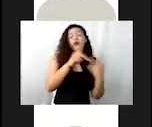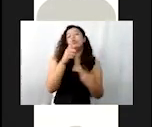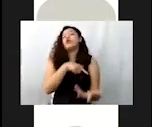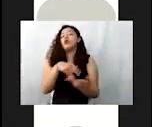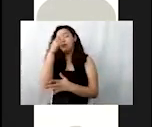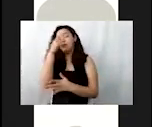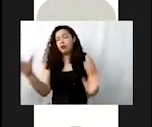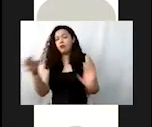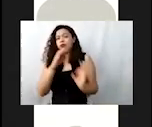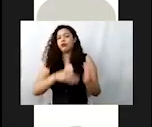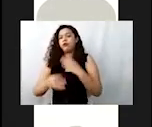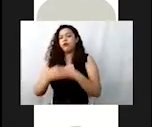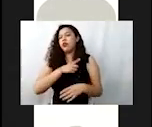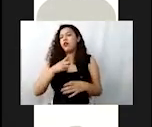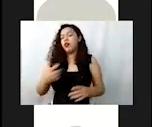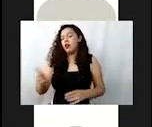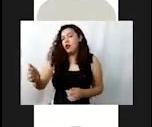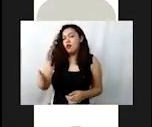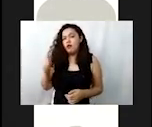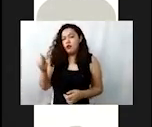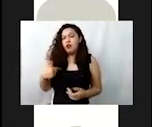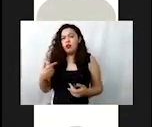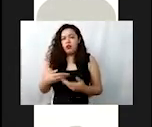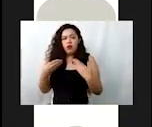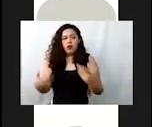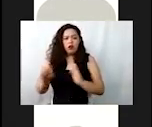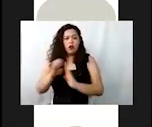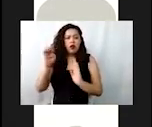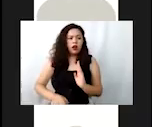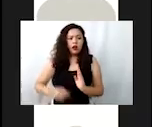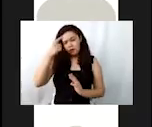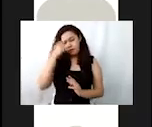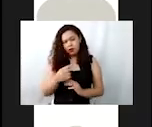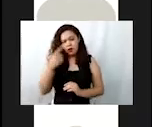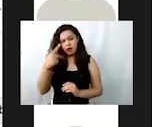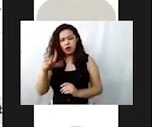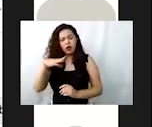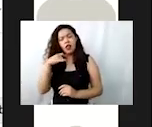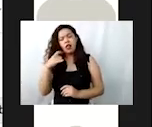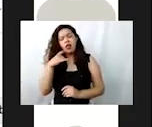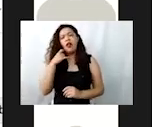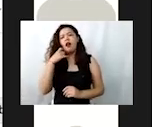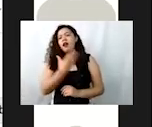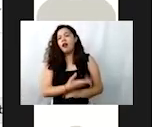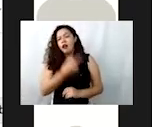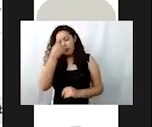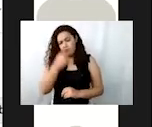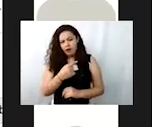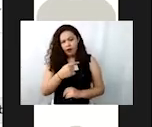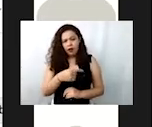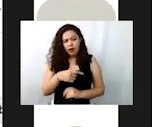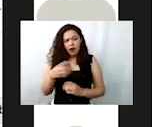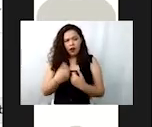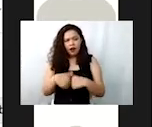y tenemos que aprovecharlo. Les voy a poner un ejemplo de este tipo de esfuerzos de coaliciones de sociedad